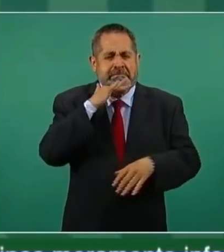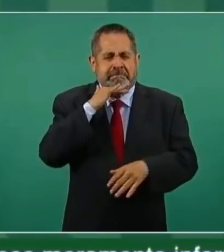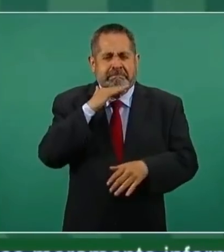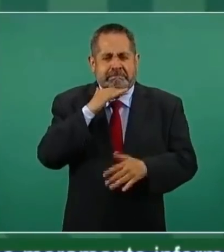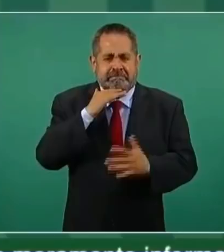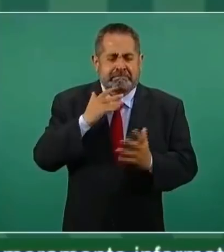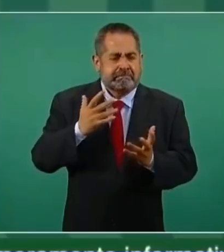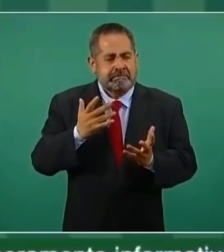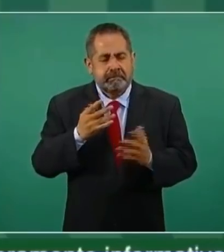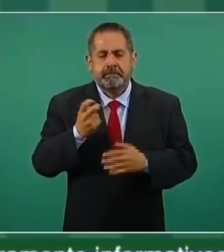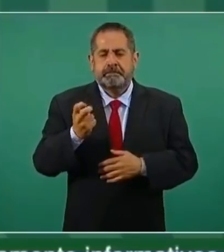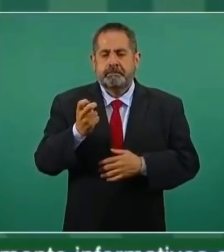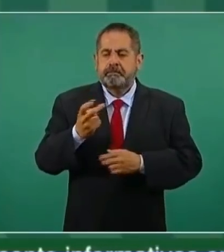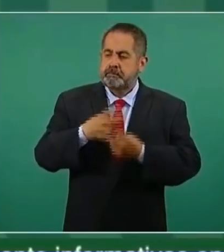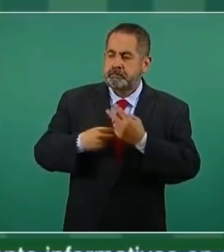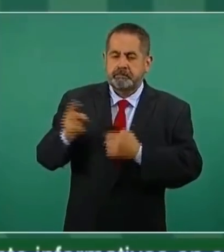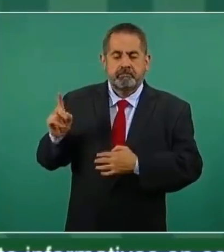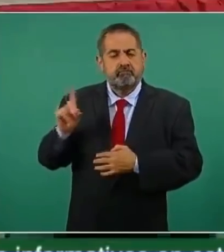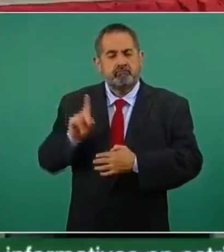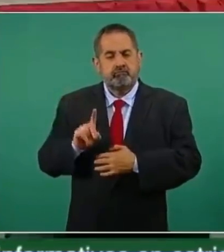Por eso está aquí